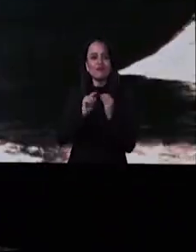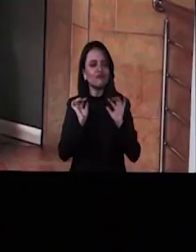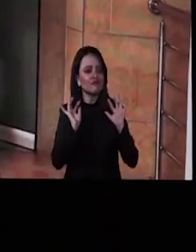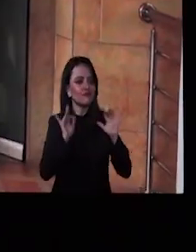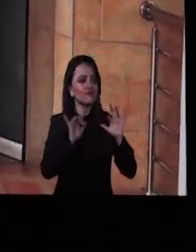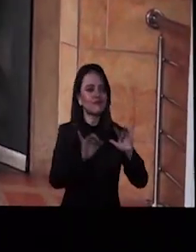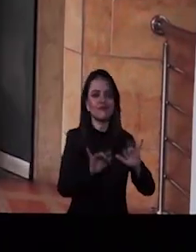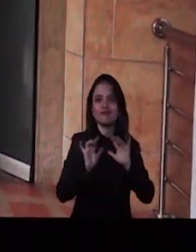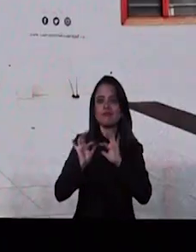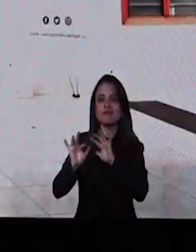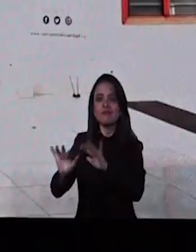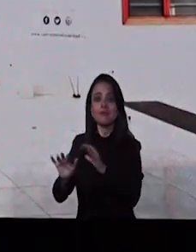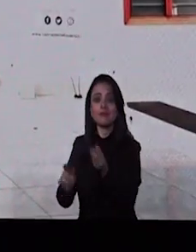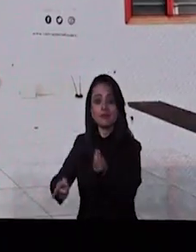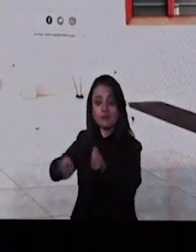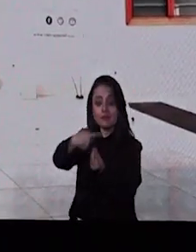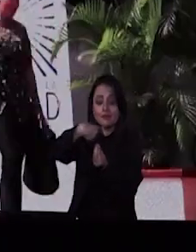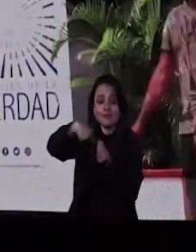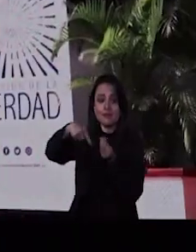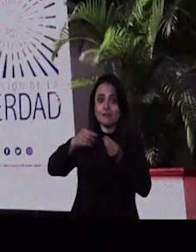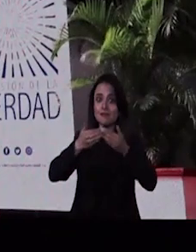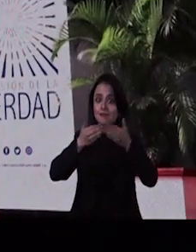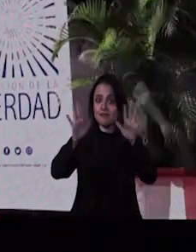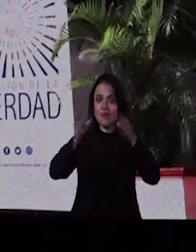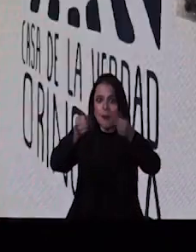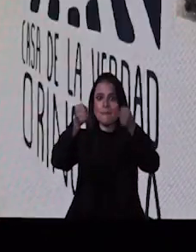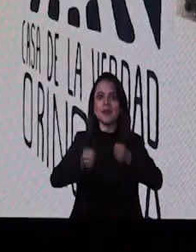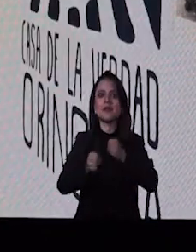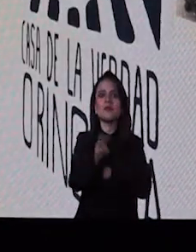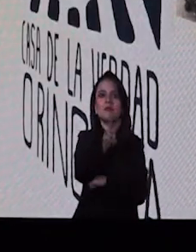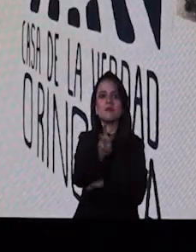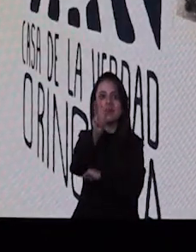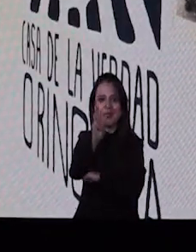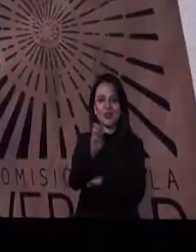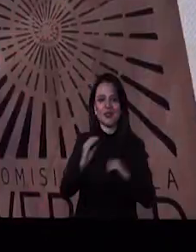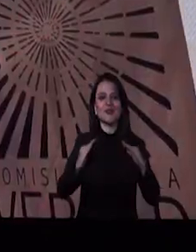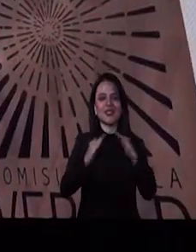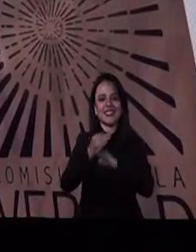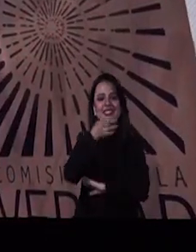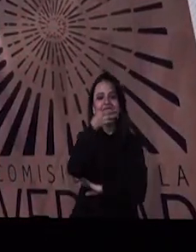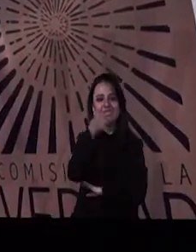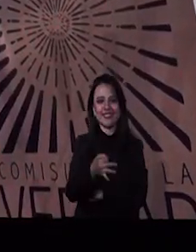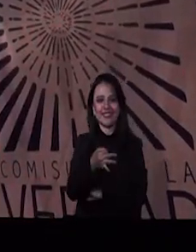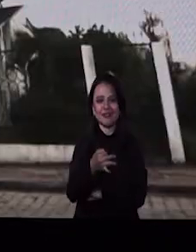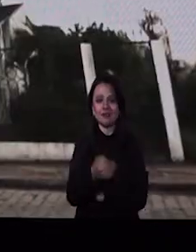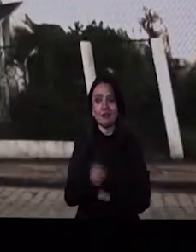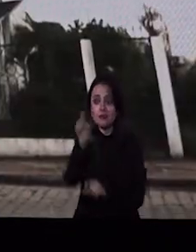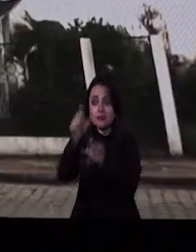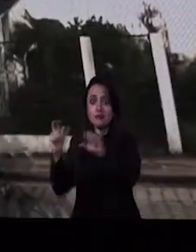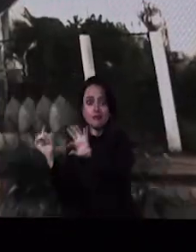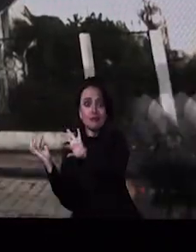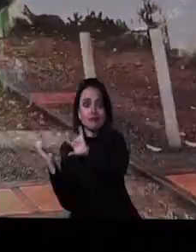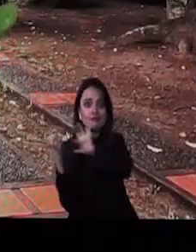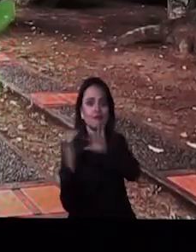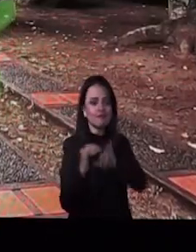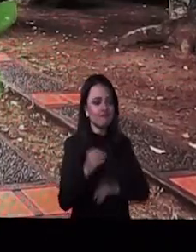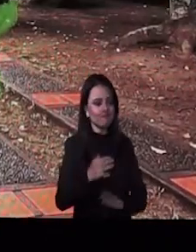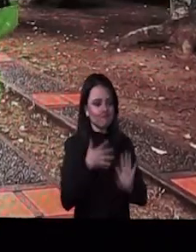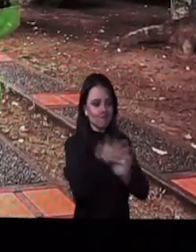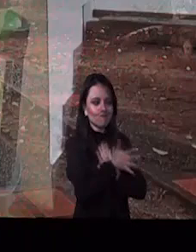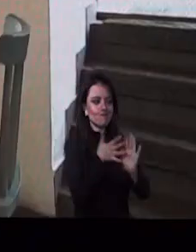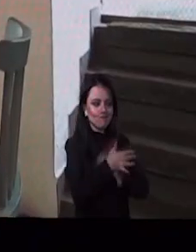lo cual la Comisión abrió 28 sedes conocidas como Casas de la Verdad, espacios donde cualquier ciudadano